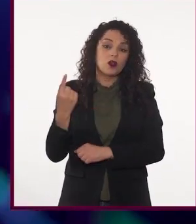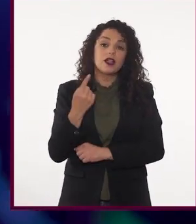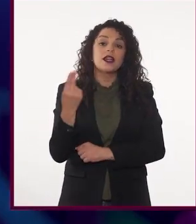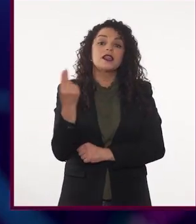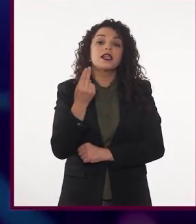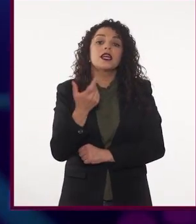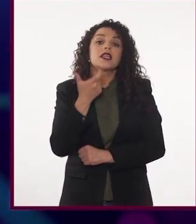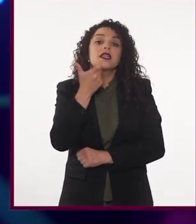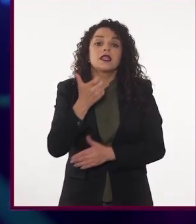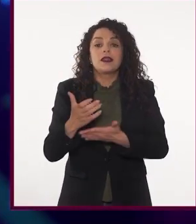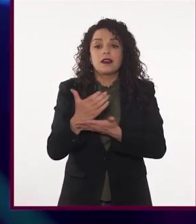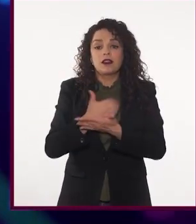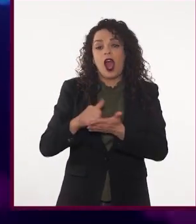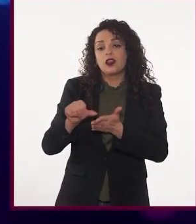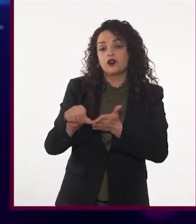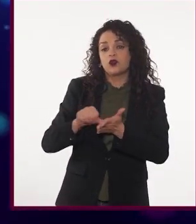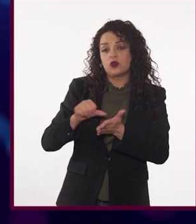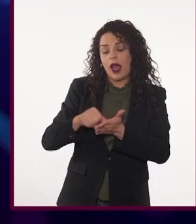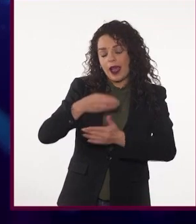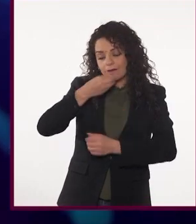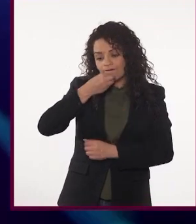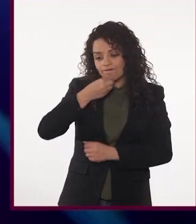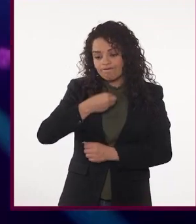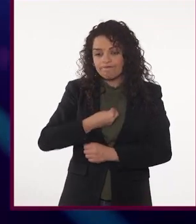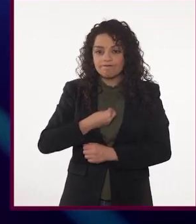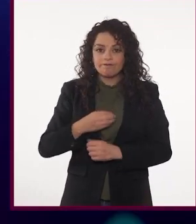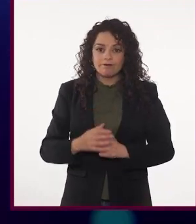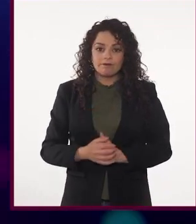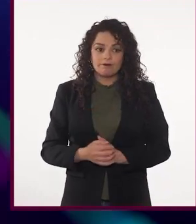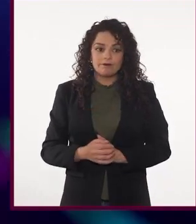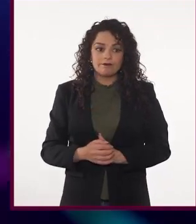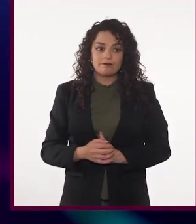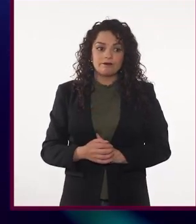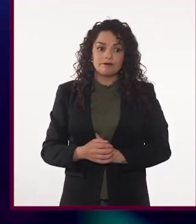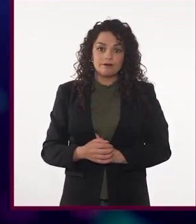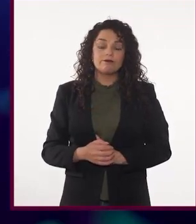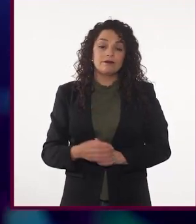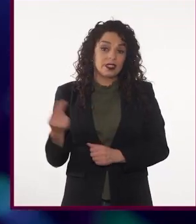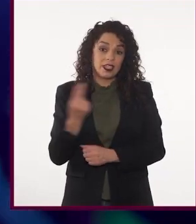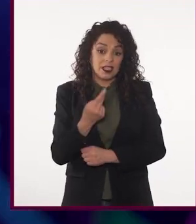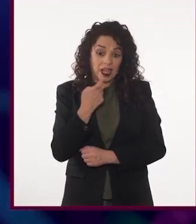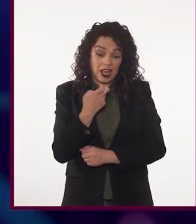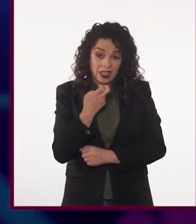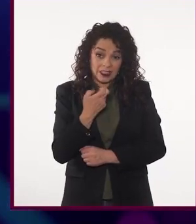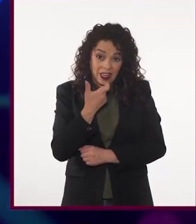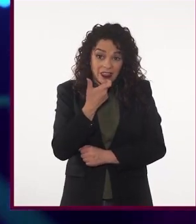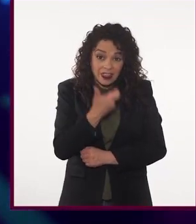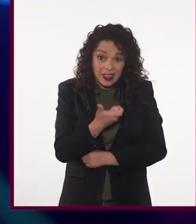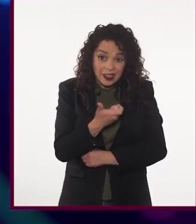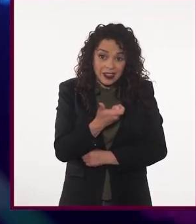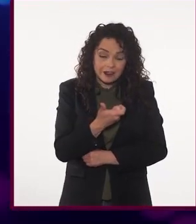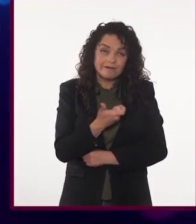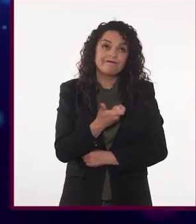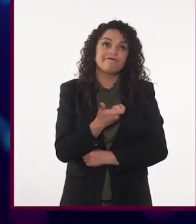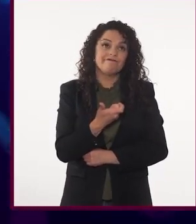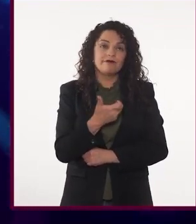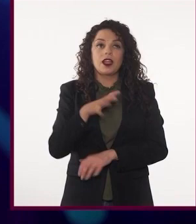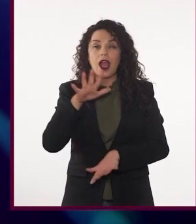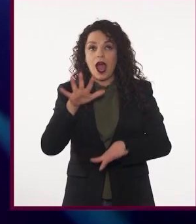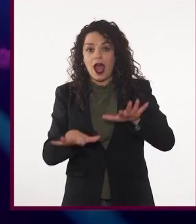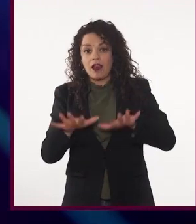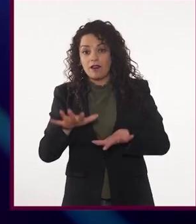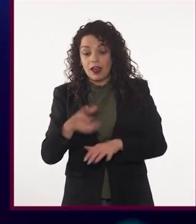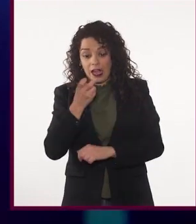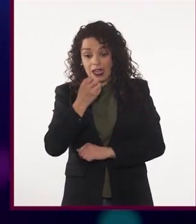¿no? Por tener un sueldo. Y entonces tienen una necesidad de tener ese ingreso económico, y a veces ese ingreso